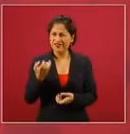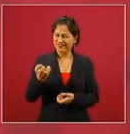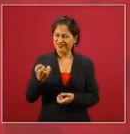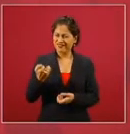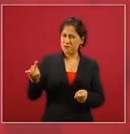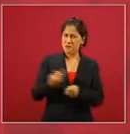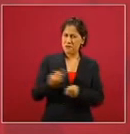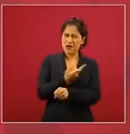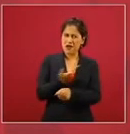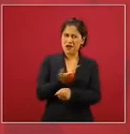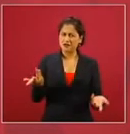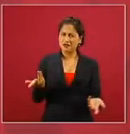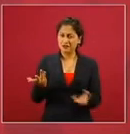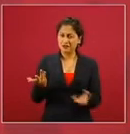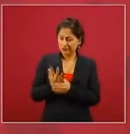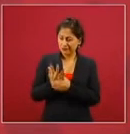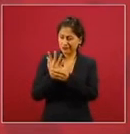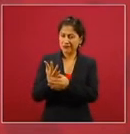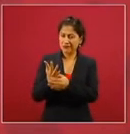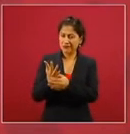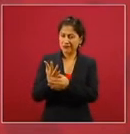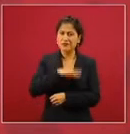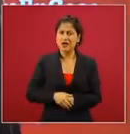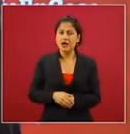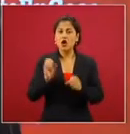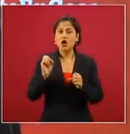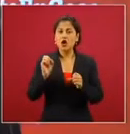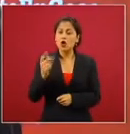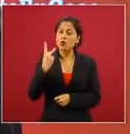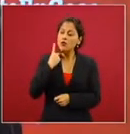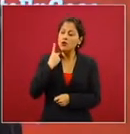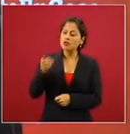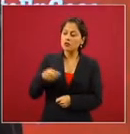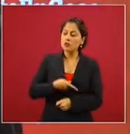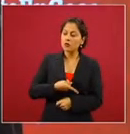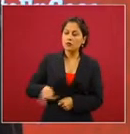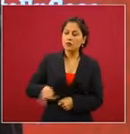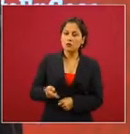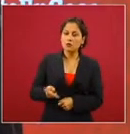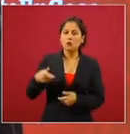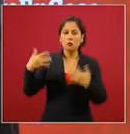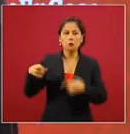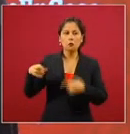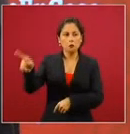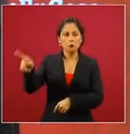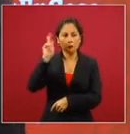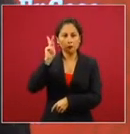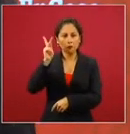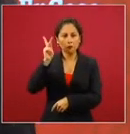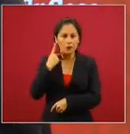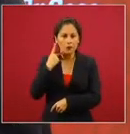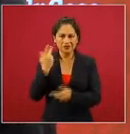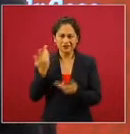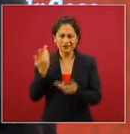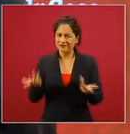Y político pobre, pobre político. Y lo que